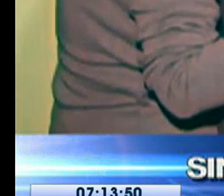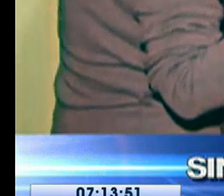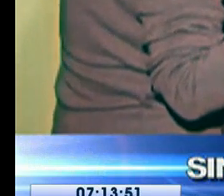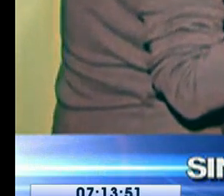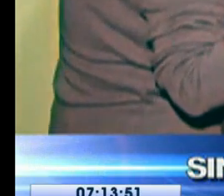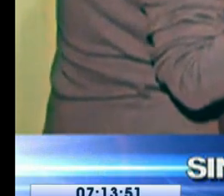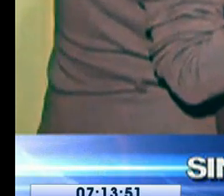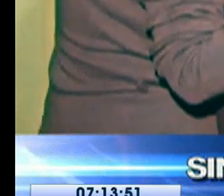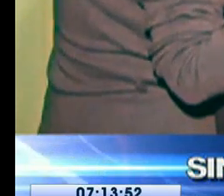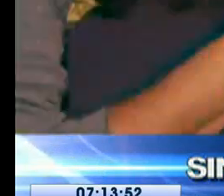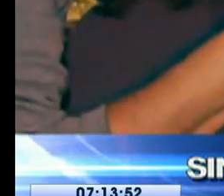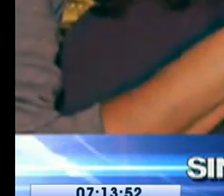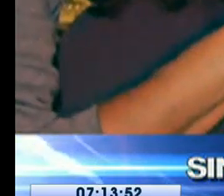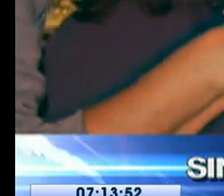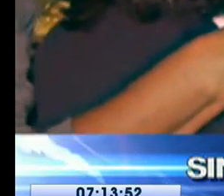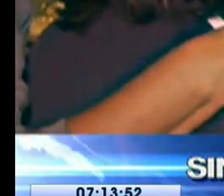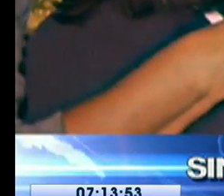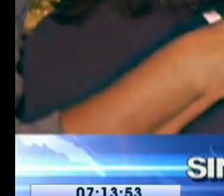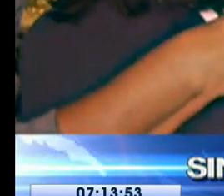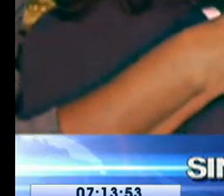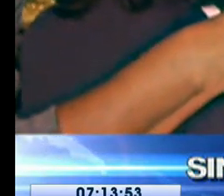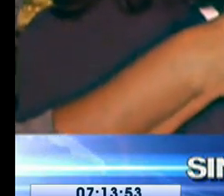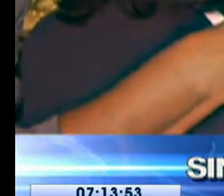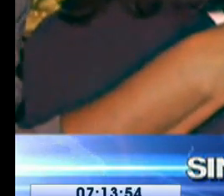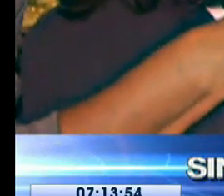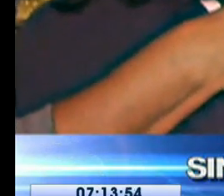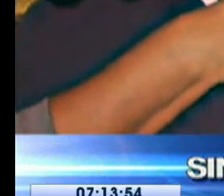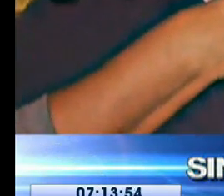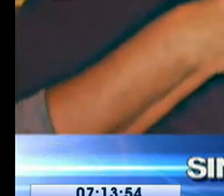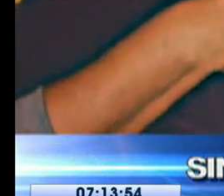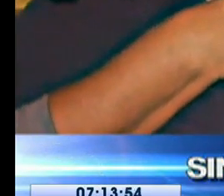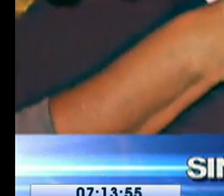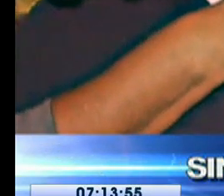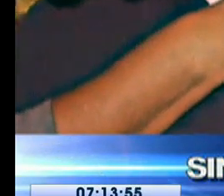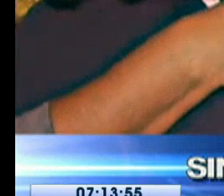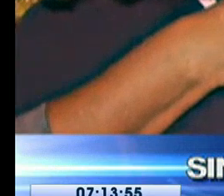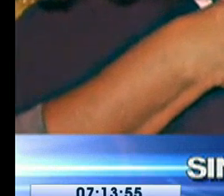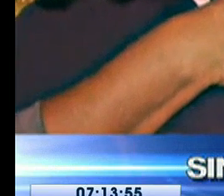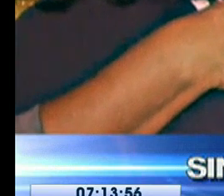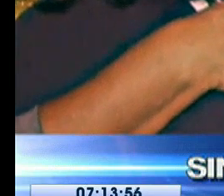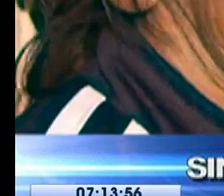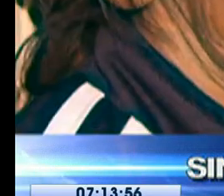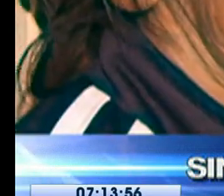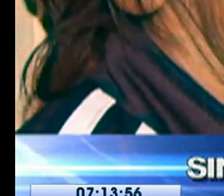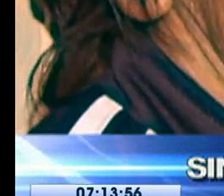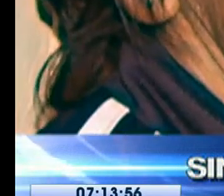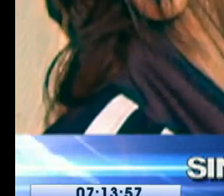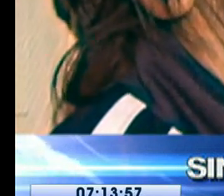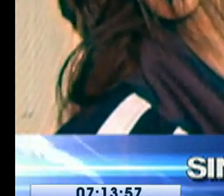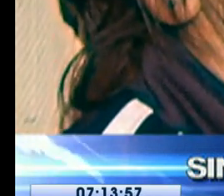el pasado miércoles. Conozca detalles de este drama.